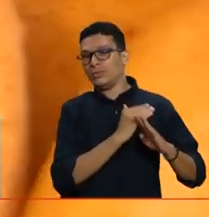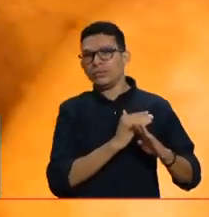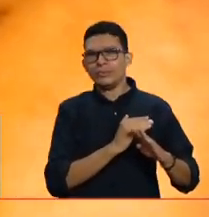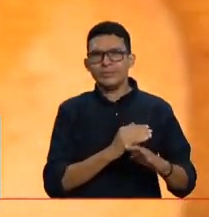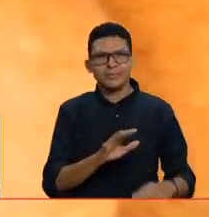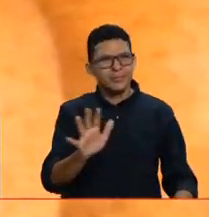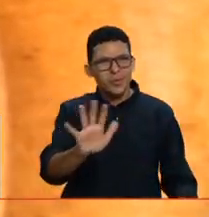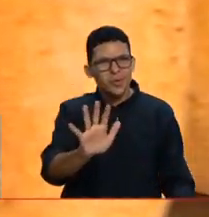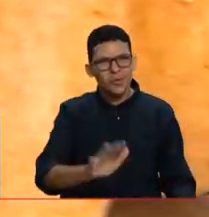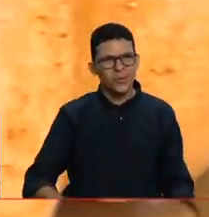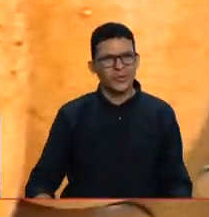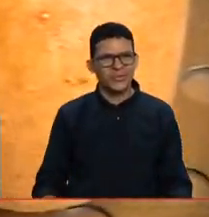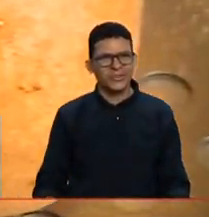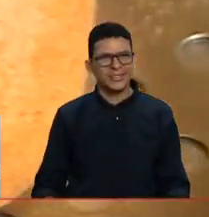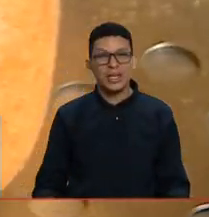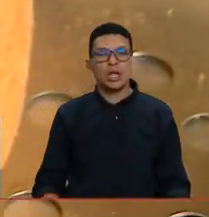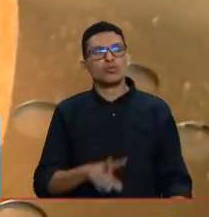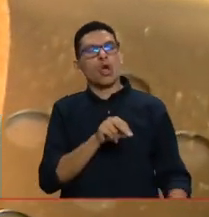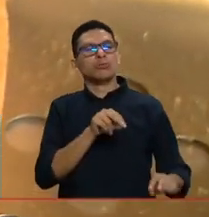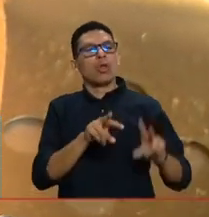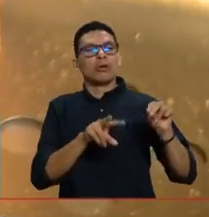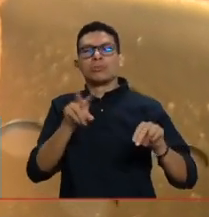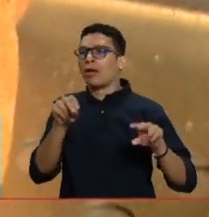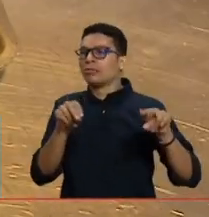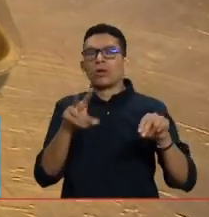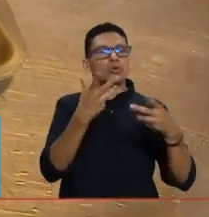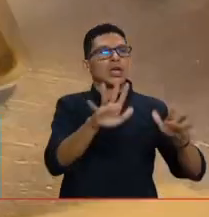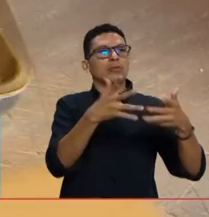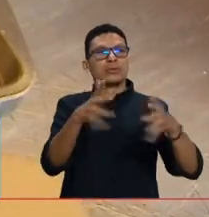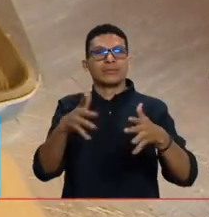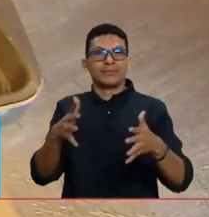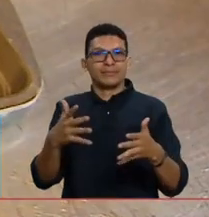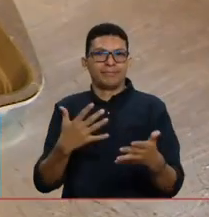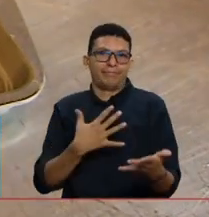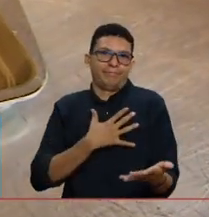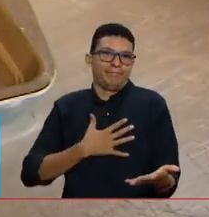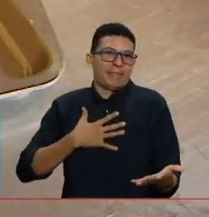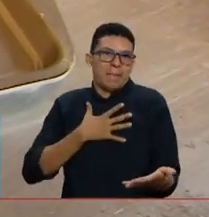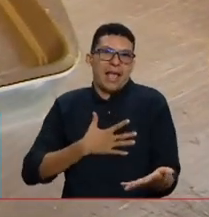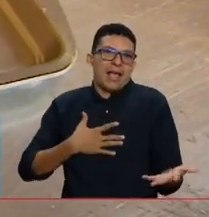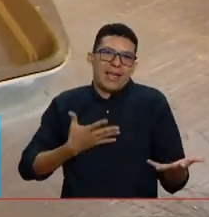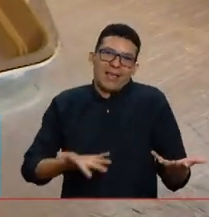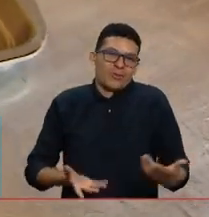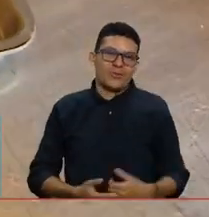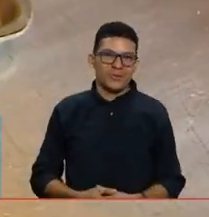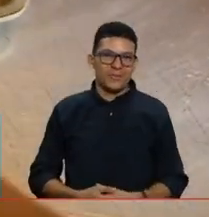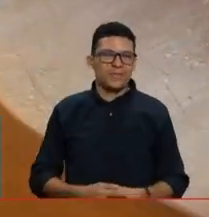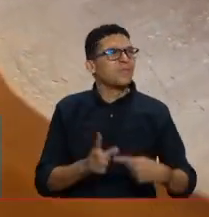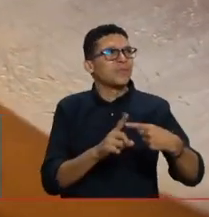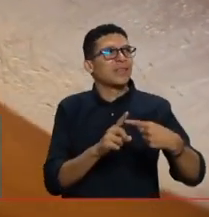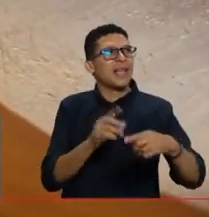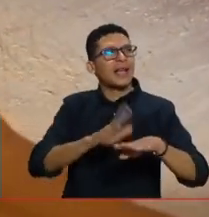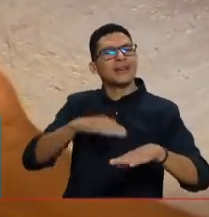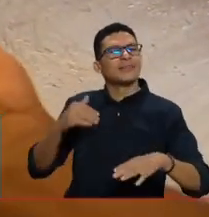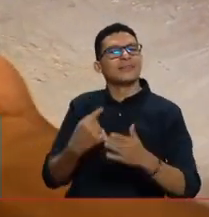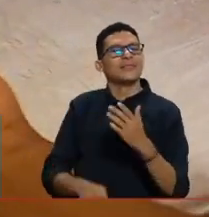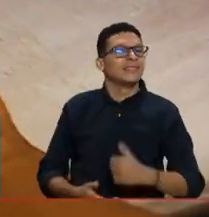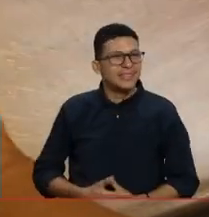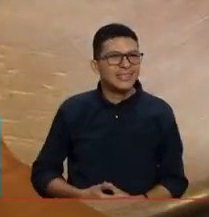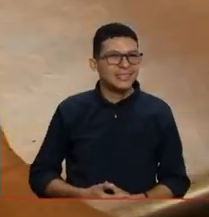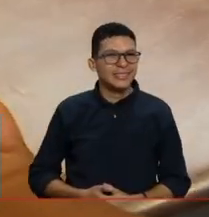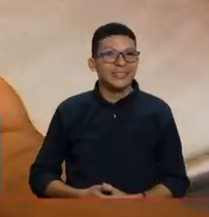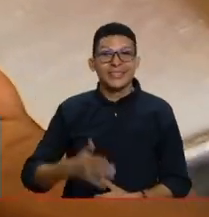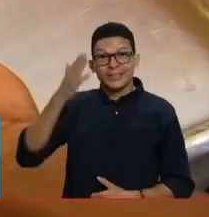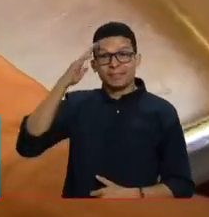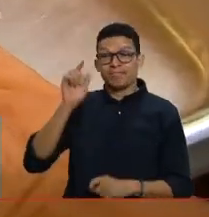bueno, decir a todo lado, no, no quiero, porque después también es maluco para nosotros, ¿cierto? Hay dos cosas. Primero, ¿qué causa? Claro que sí. Bueno, según